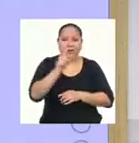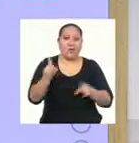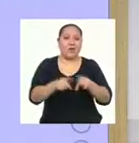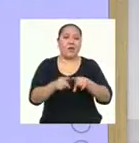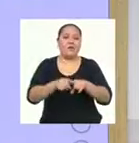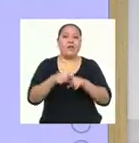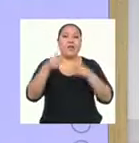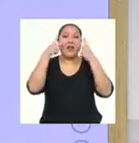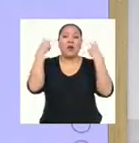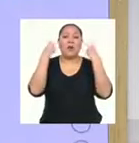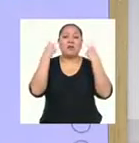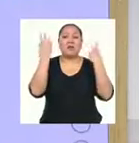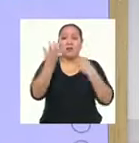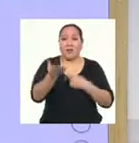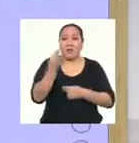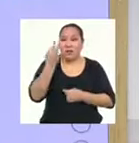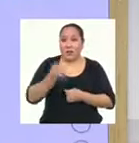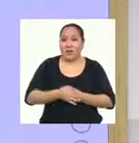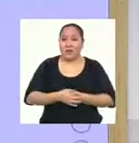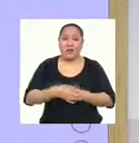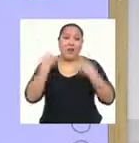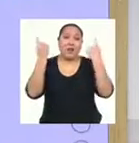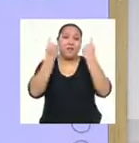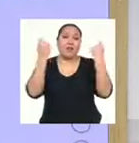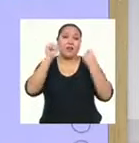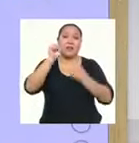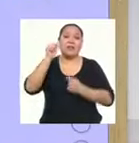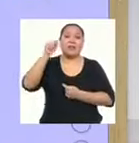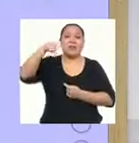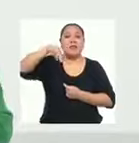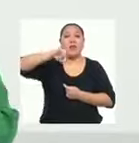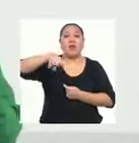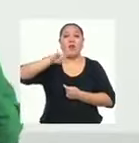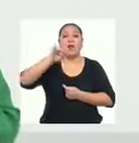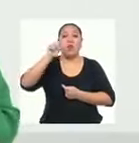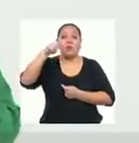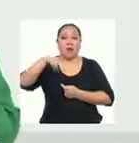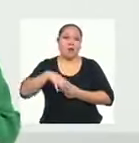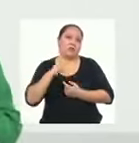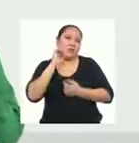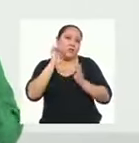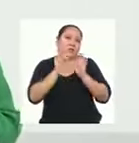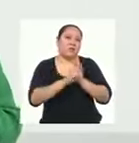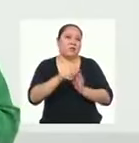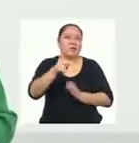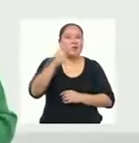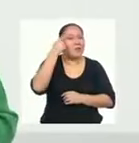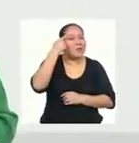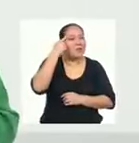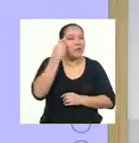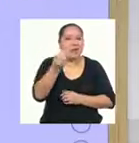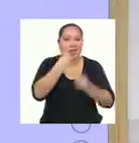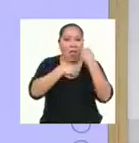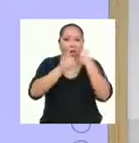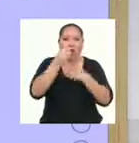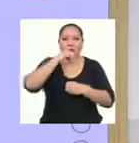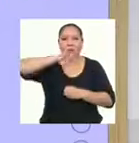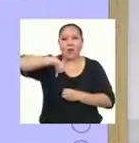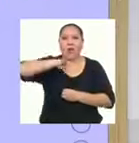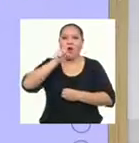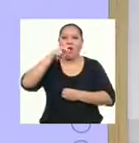nuestra Amazonía, ¿verdad? La fiesta de San Juan, por ejemplo. ¿Por qué crees que se come el tradicional juané?